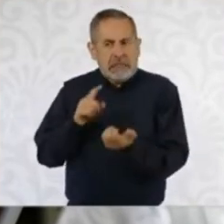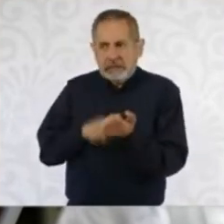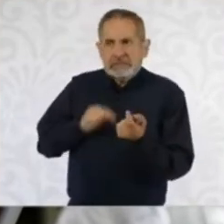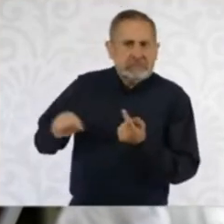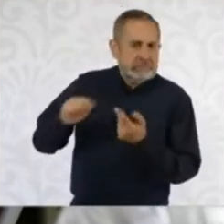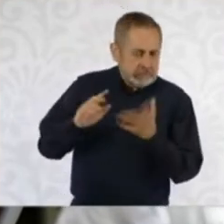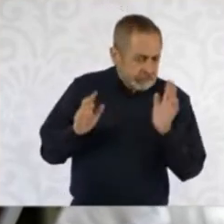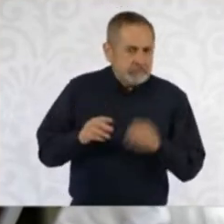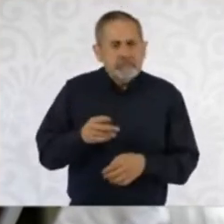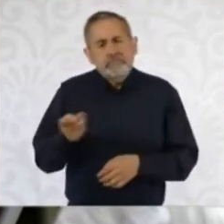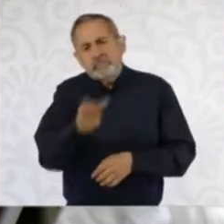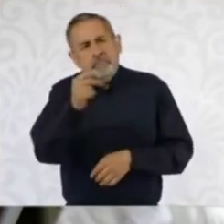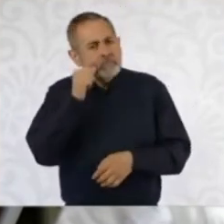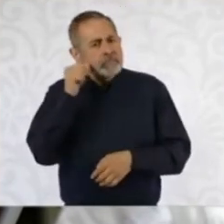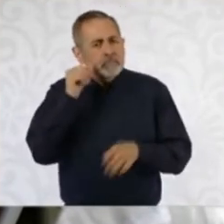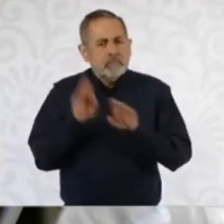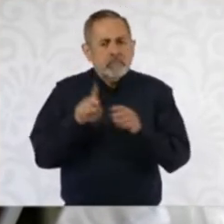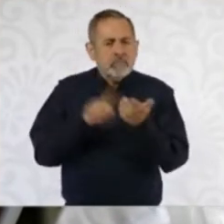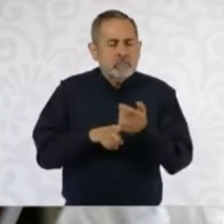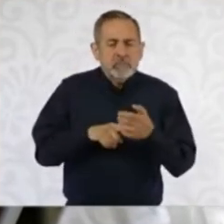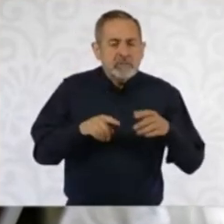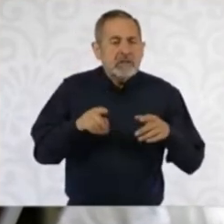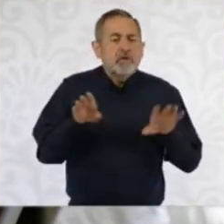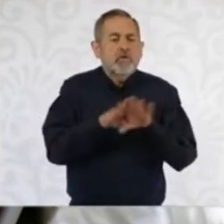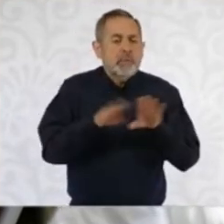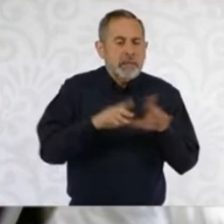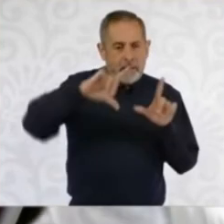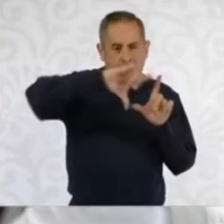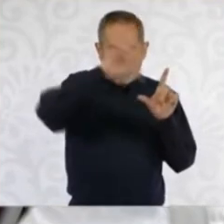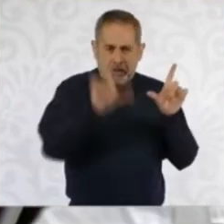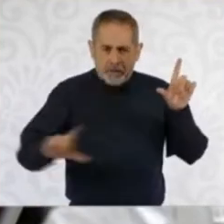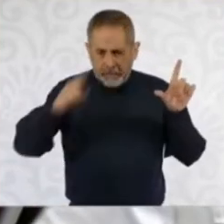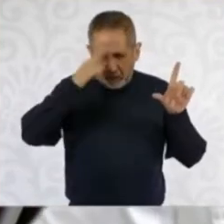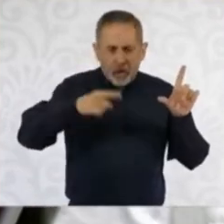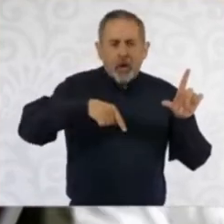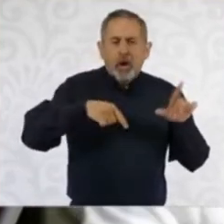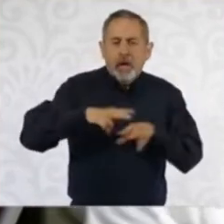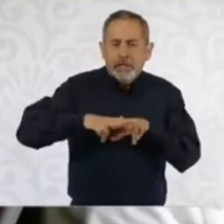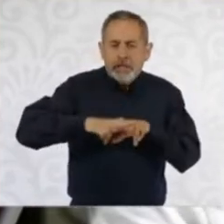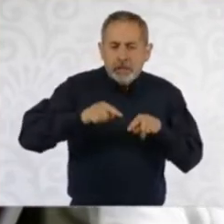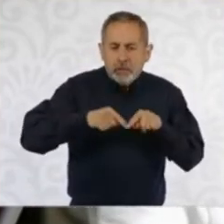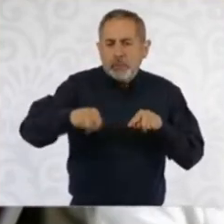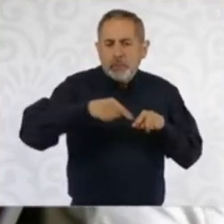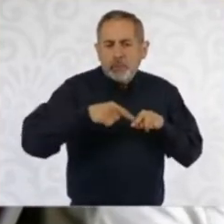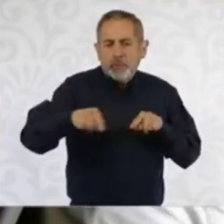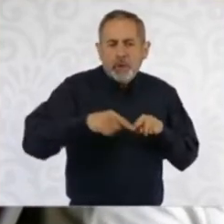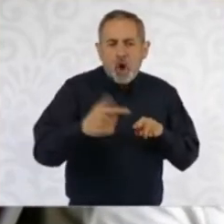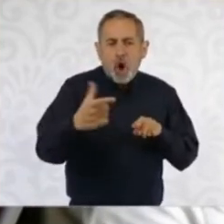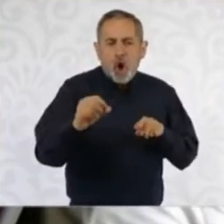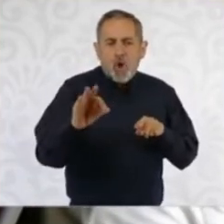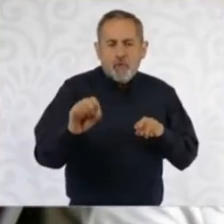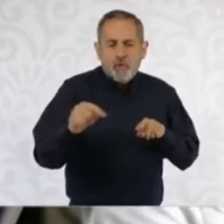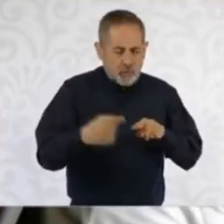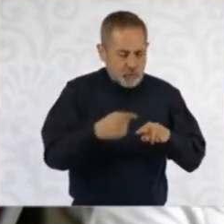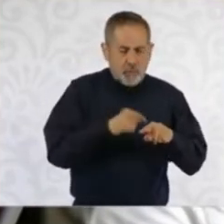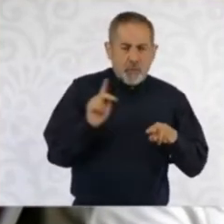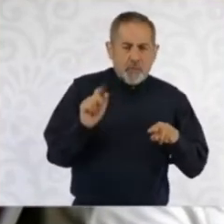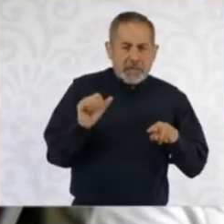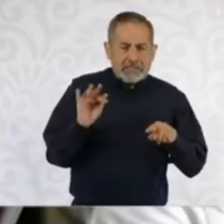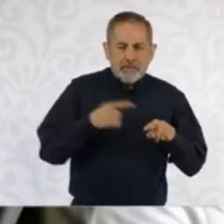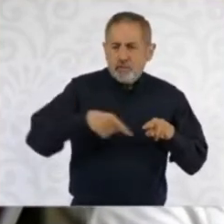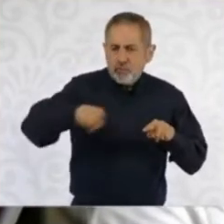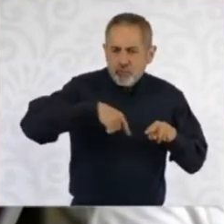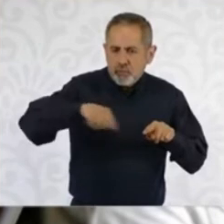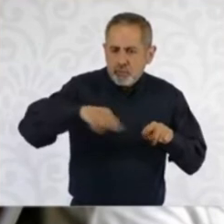Preguntarle lo de ayer, también lo del corredor interoceánico, si se va a acercar México para promocionar este corredor con los otros países. Vemos que en el G20 se